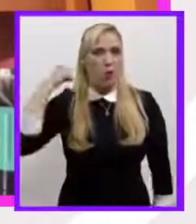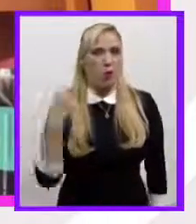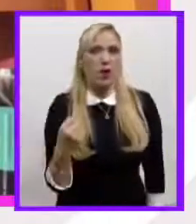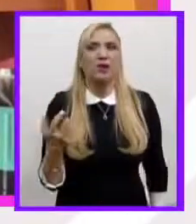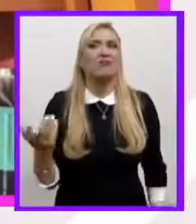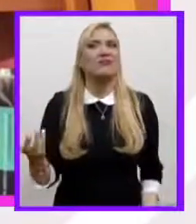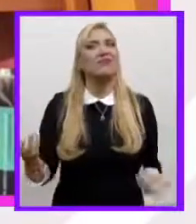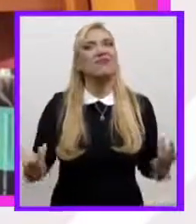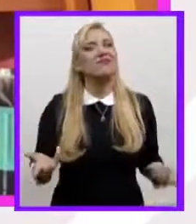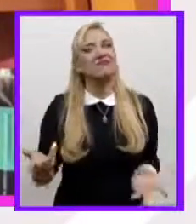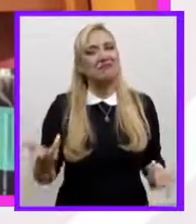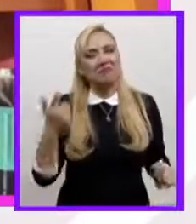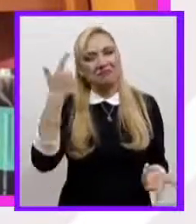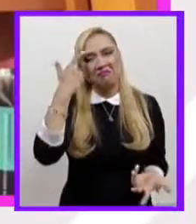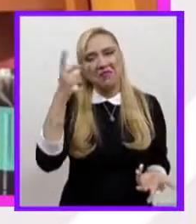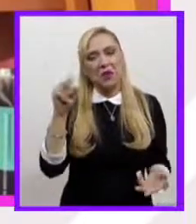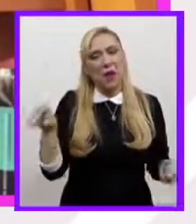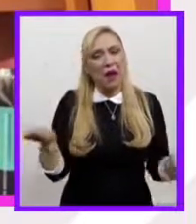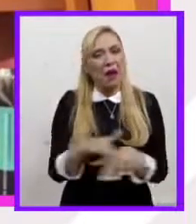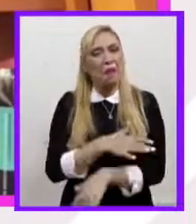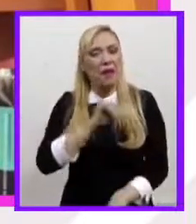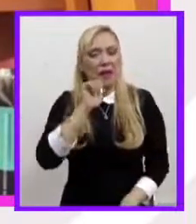desde esta perspectiva